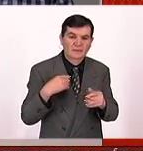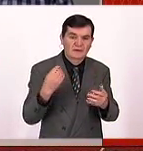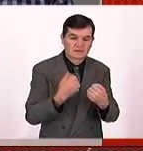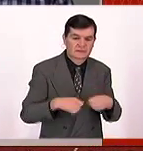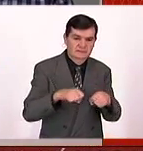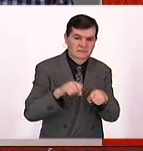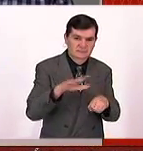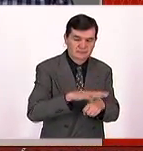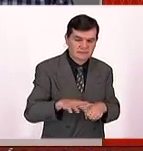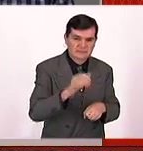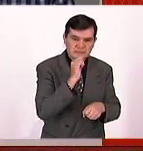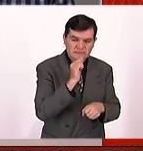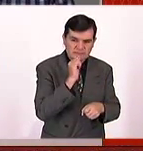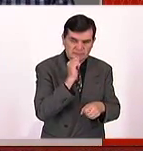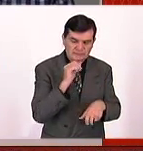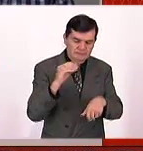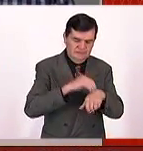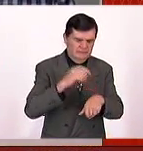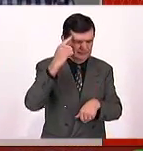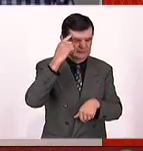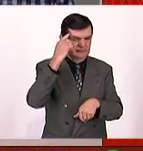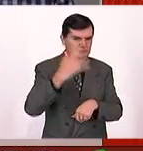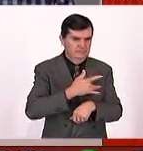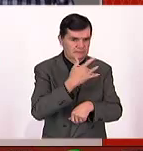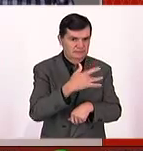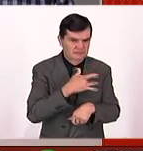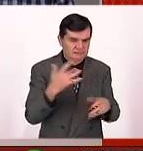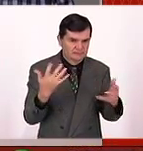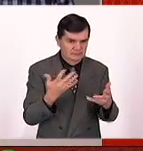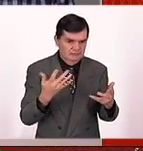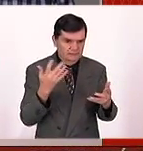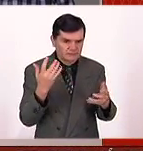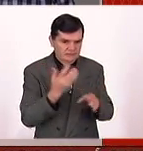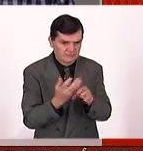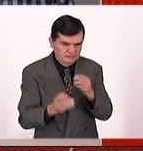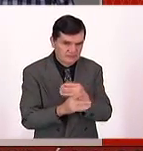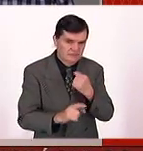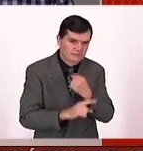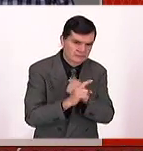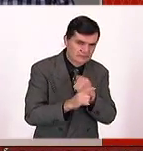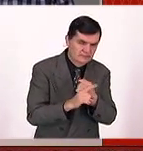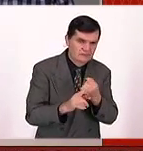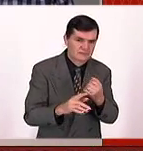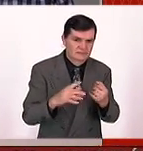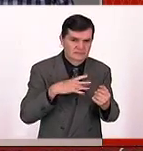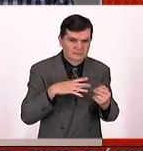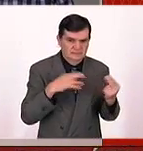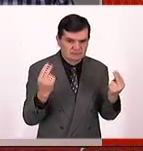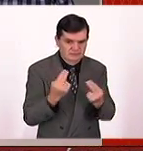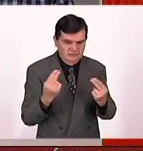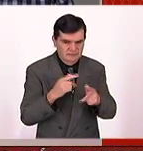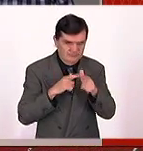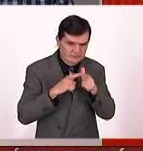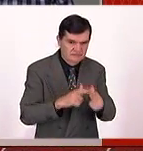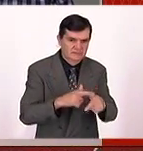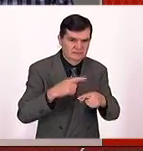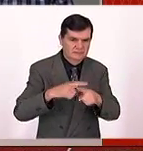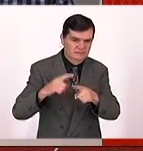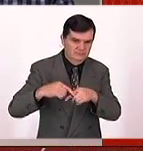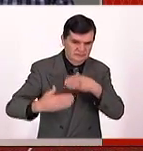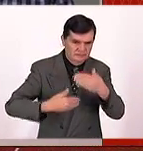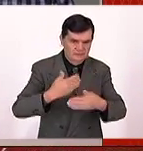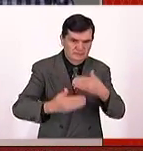como un todo no está concientizada acerca de la problemática ambiental y la necesidad de preservar la